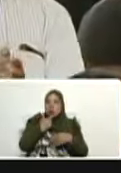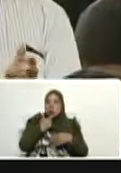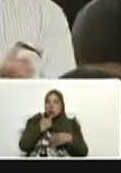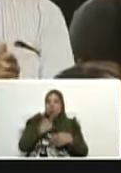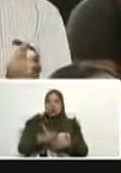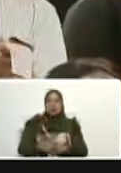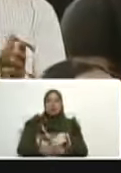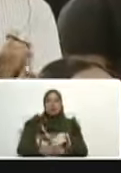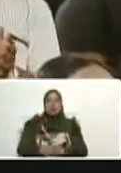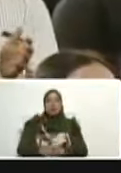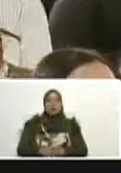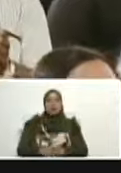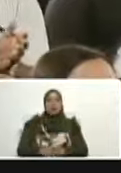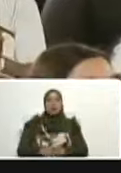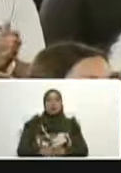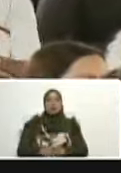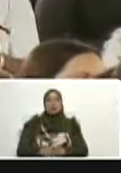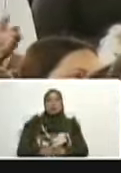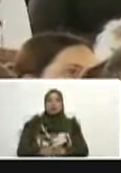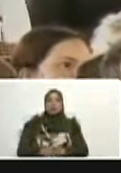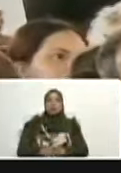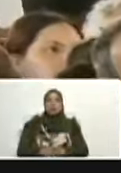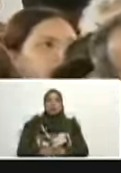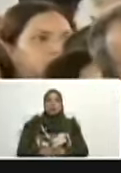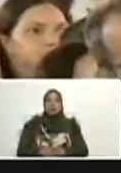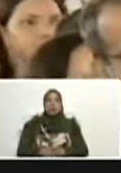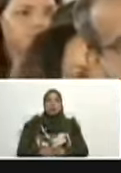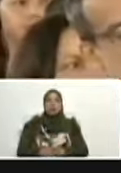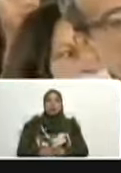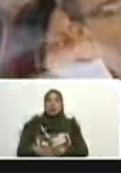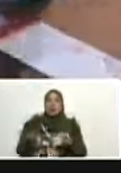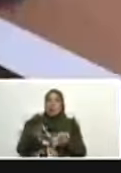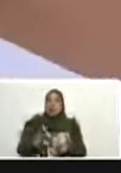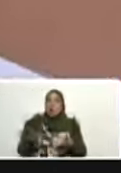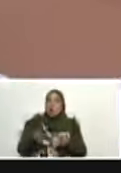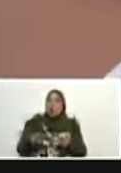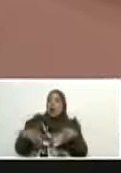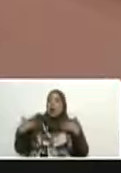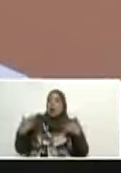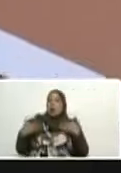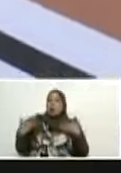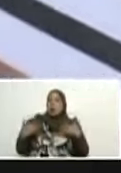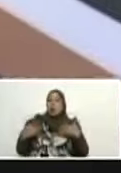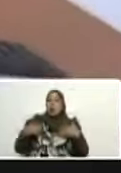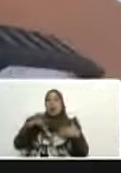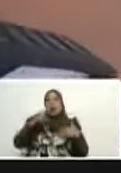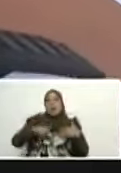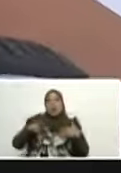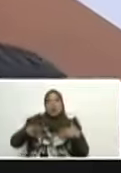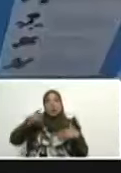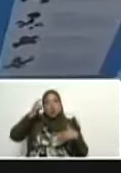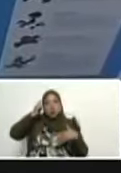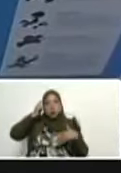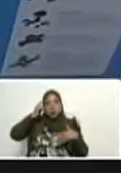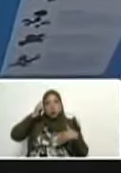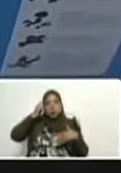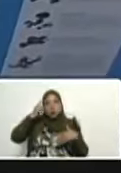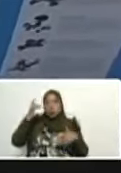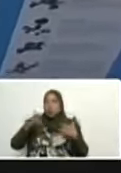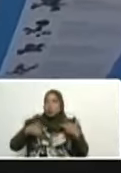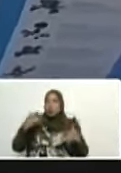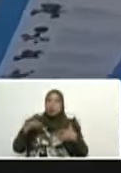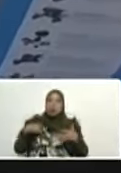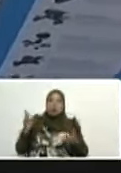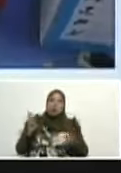Adelante. Hoy estamos aquí con una gran alegría, una gran celebración. Buenas tardes también a la